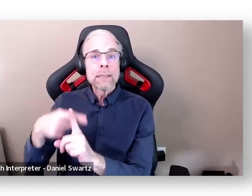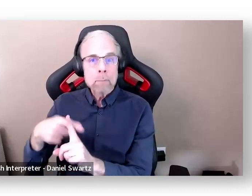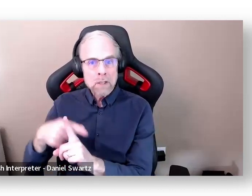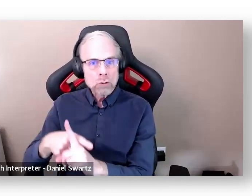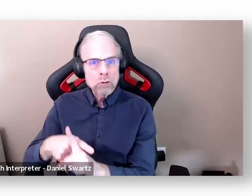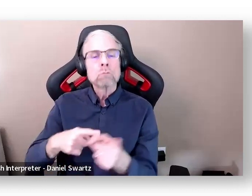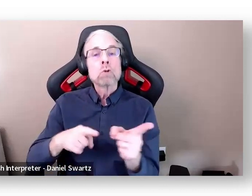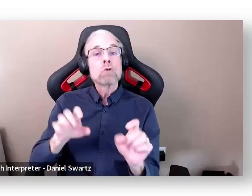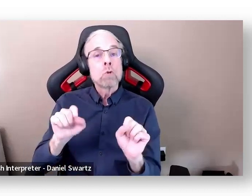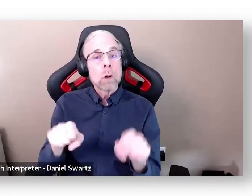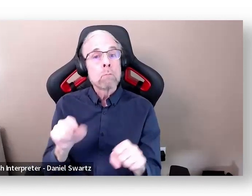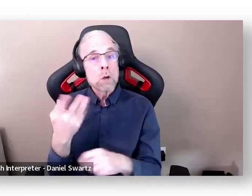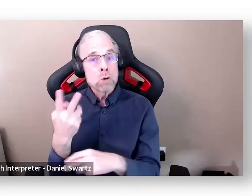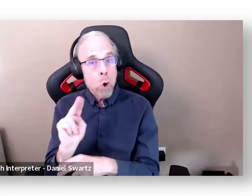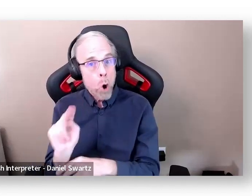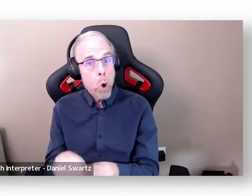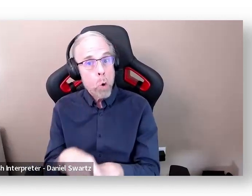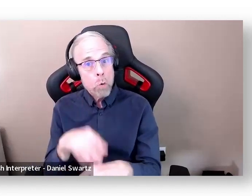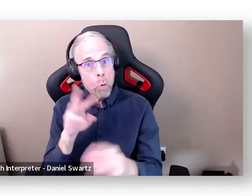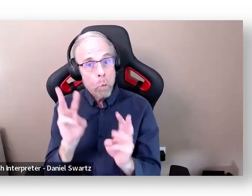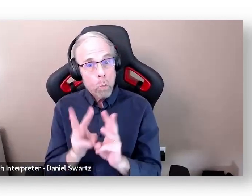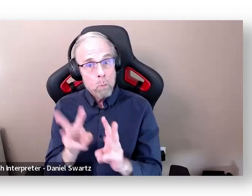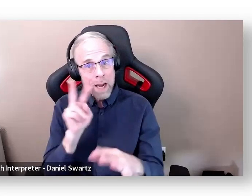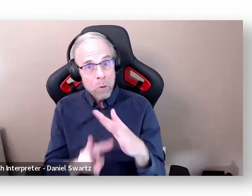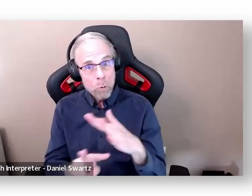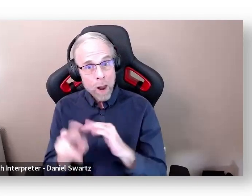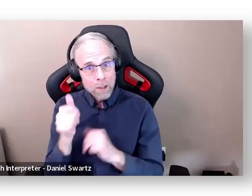Y pueden ser su propio meteorólogo en su propia casa.